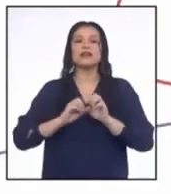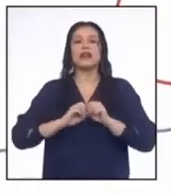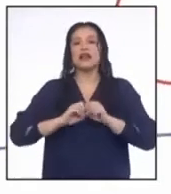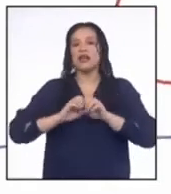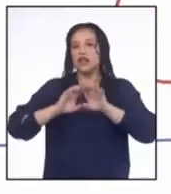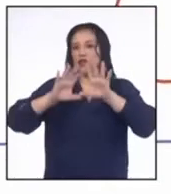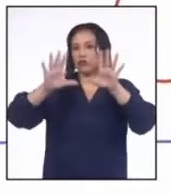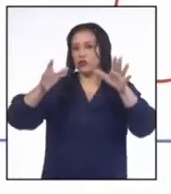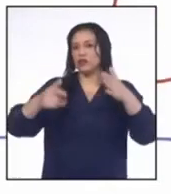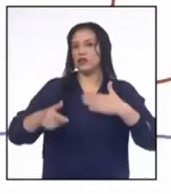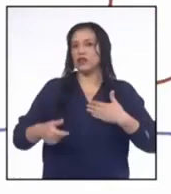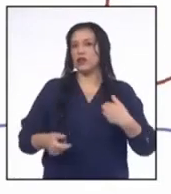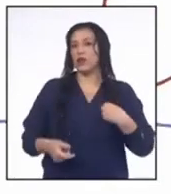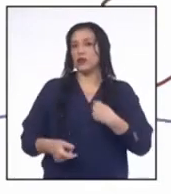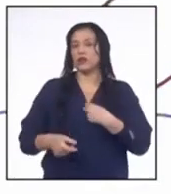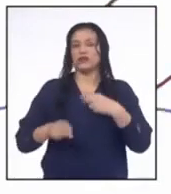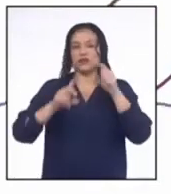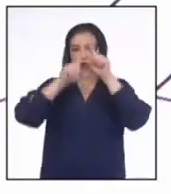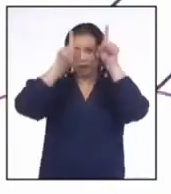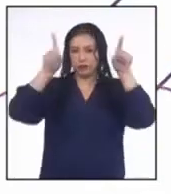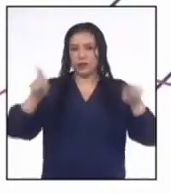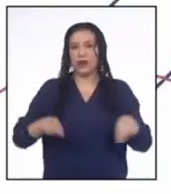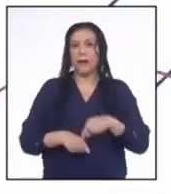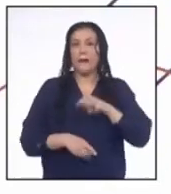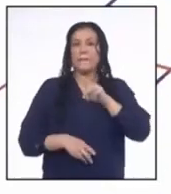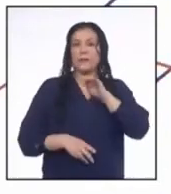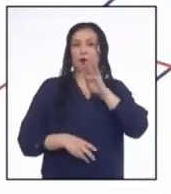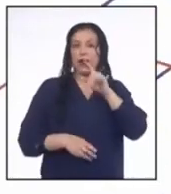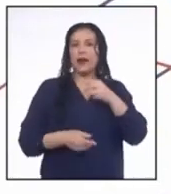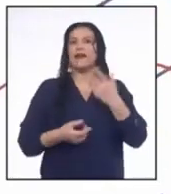periódico mural que hemos trabajado.